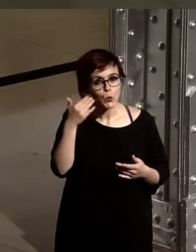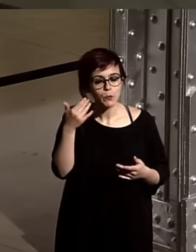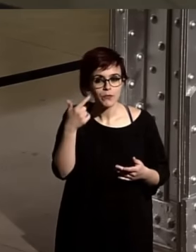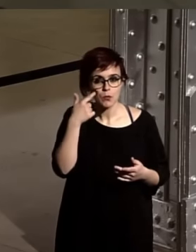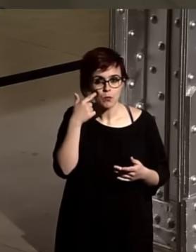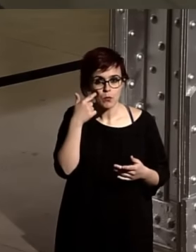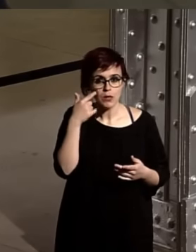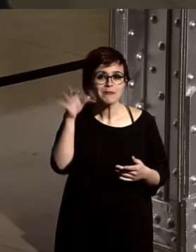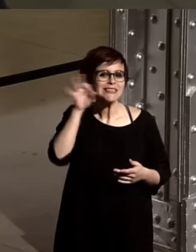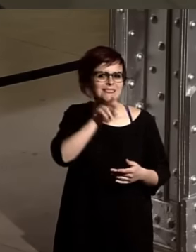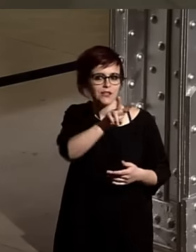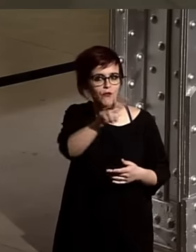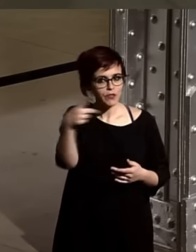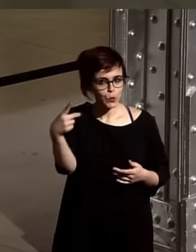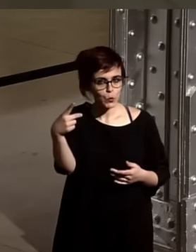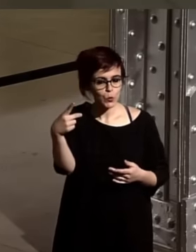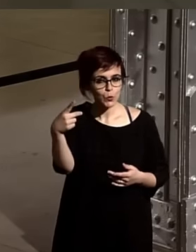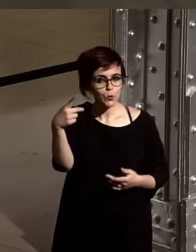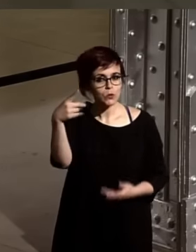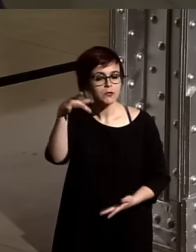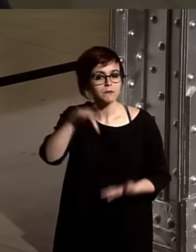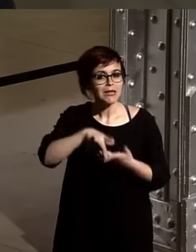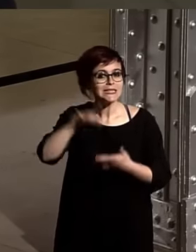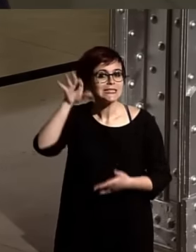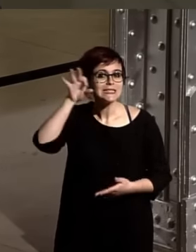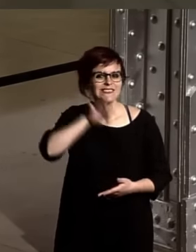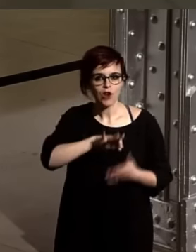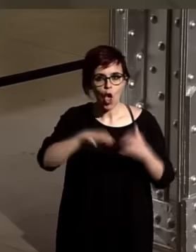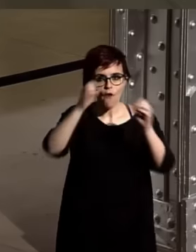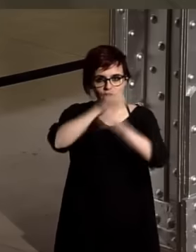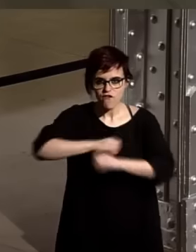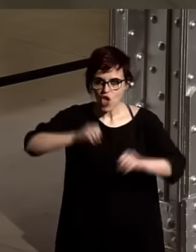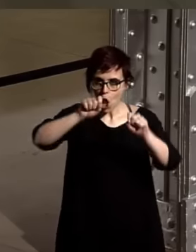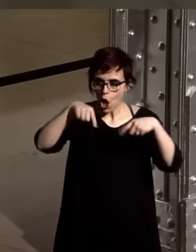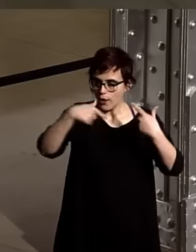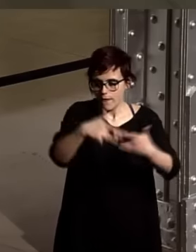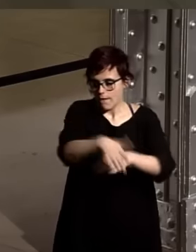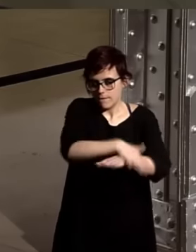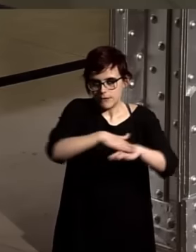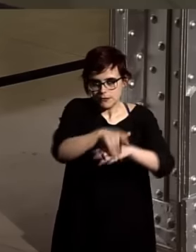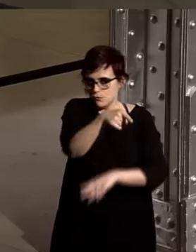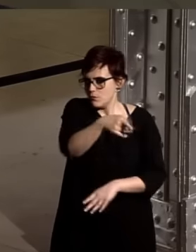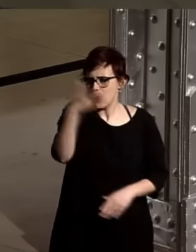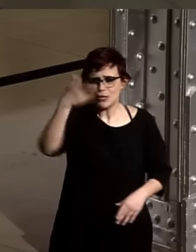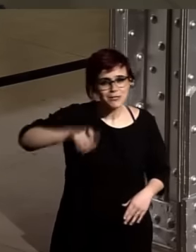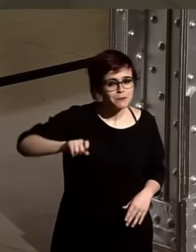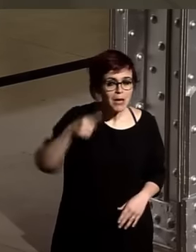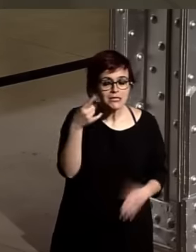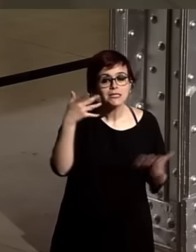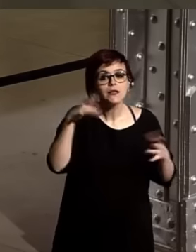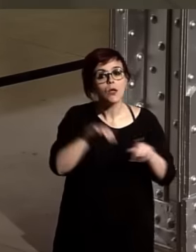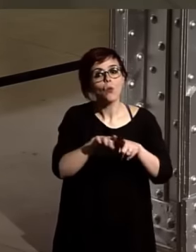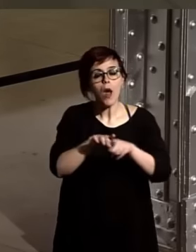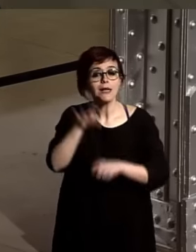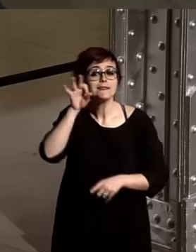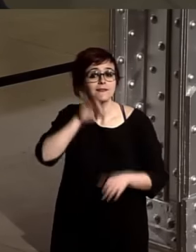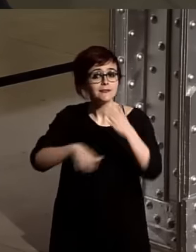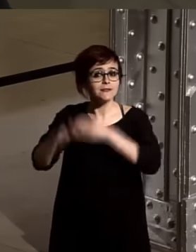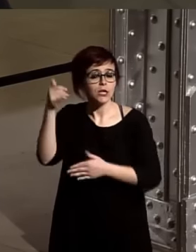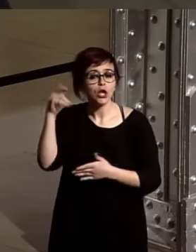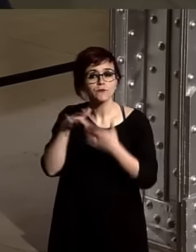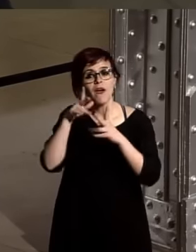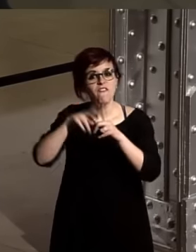el siglo XX es es el siglo de la de la biología básicamente igual que los siglos anteriores fueron